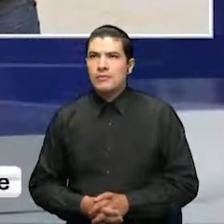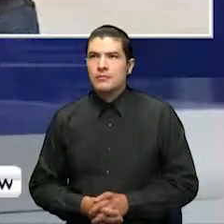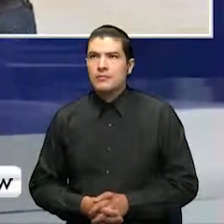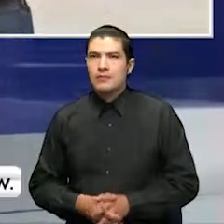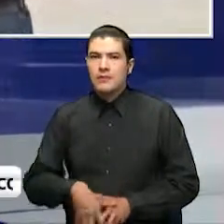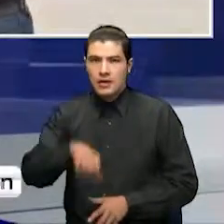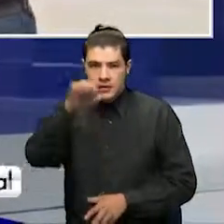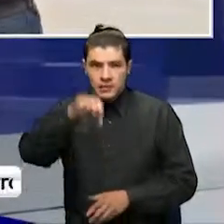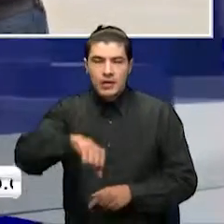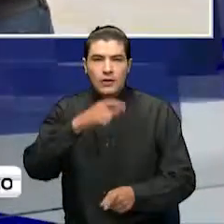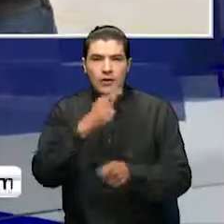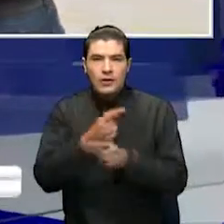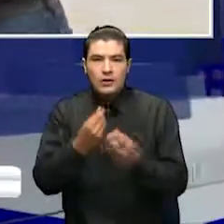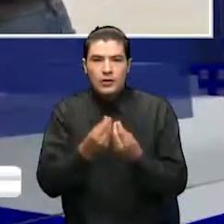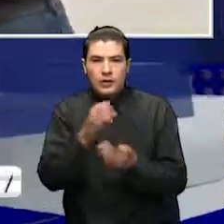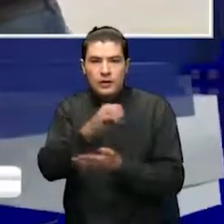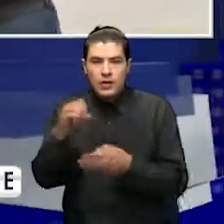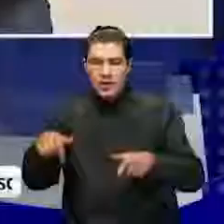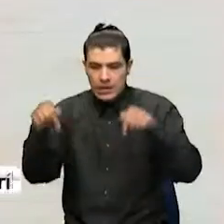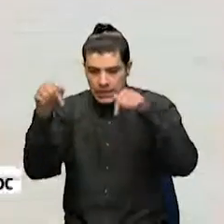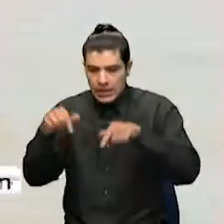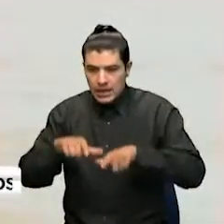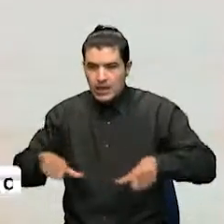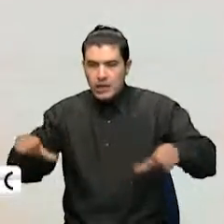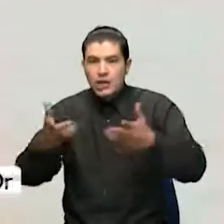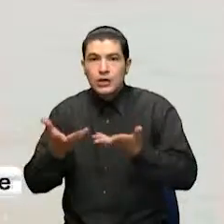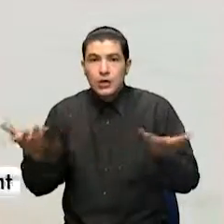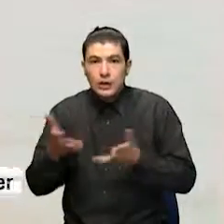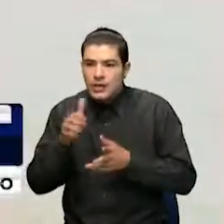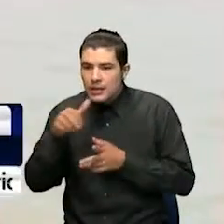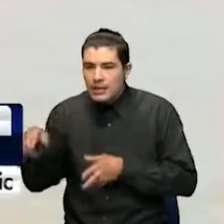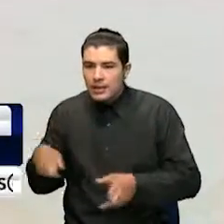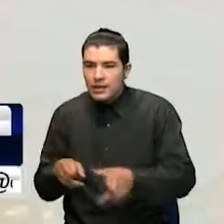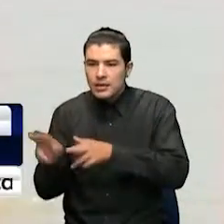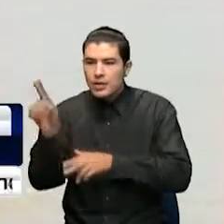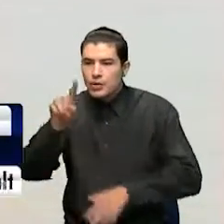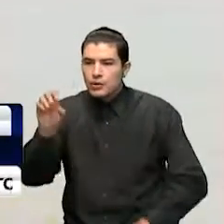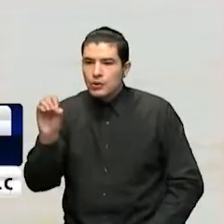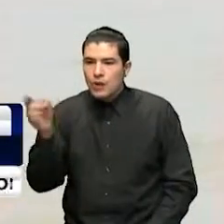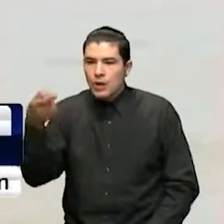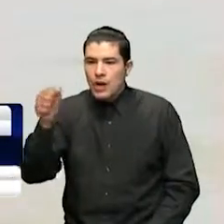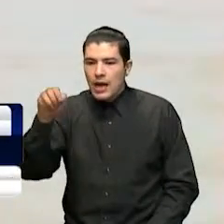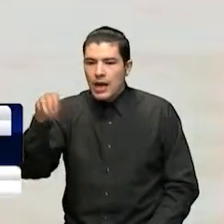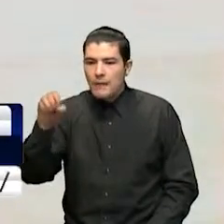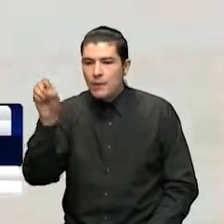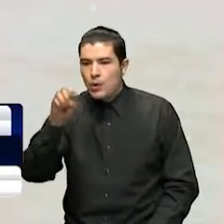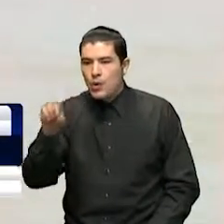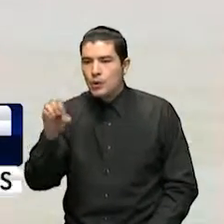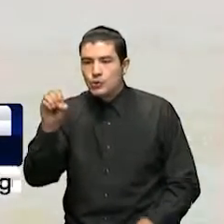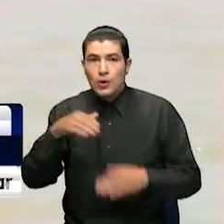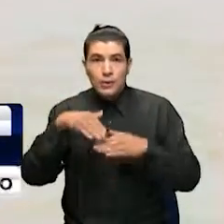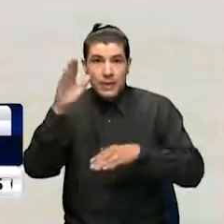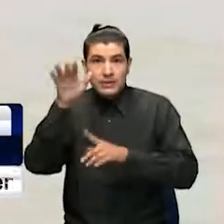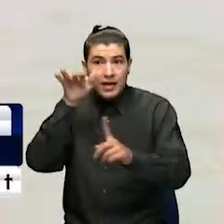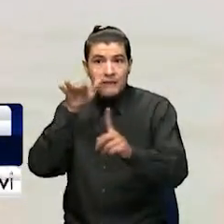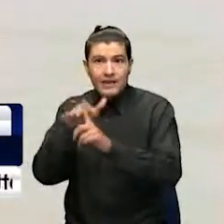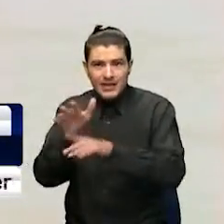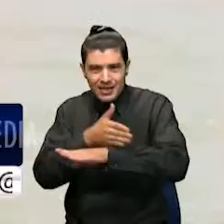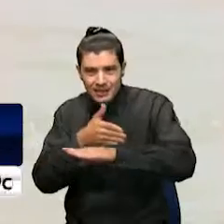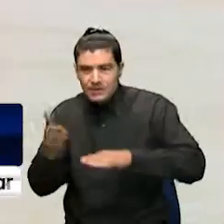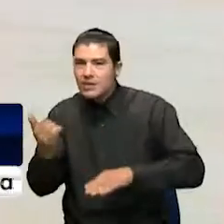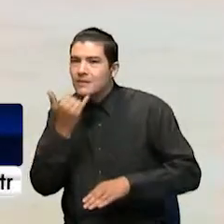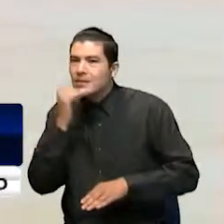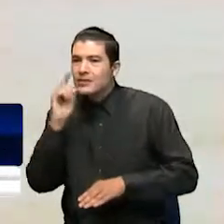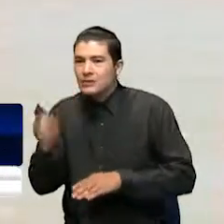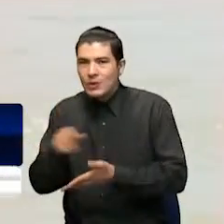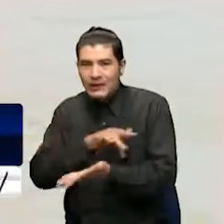Así es, compañeros, me encuentro precisamente aquí en el río Sogamoso, uno de los más afectados quizás después de que sucedió la